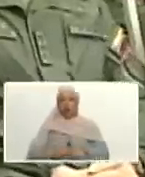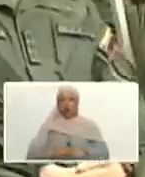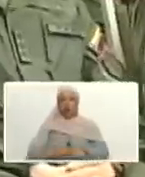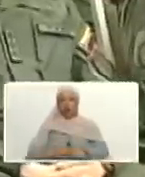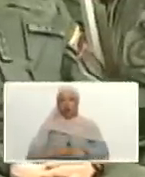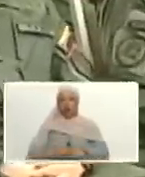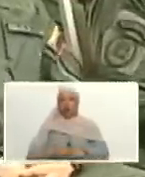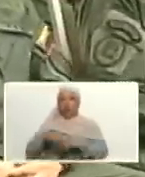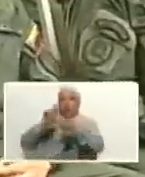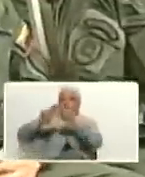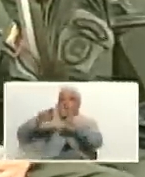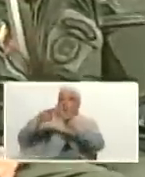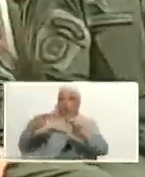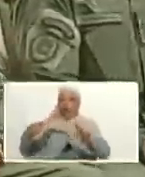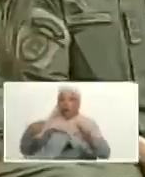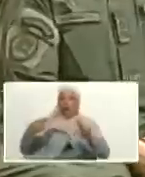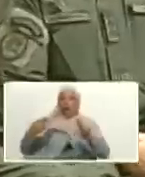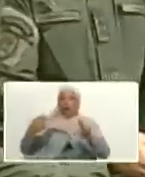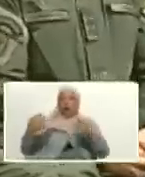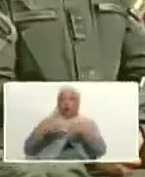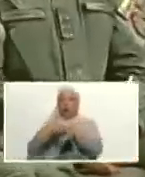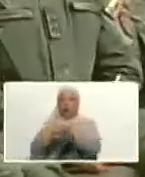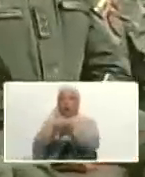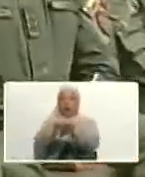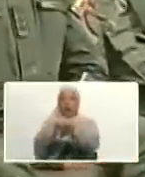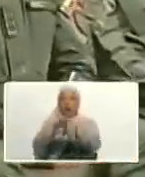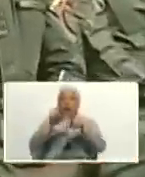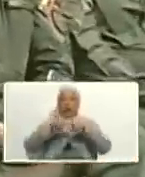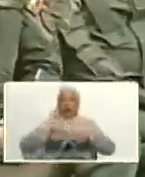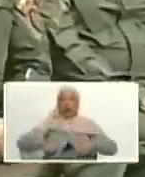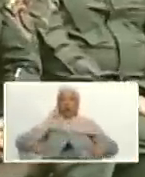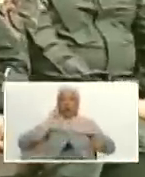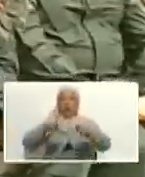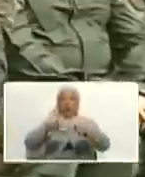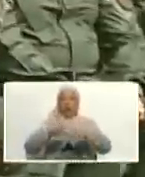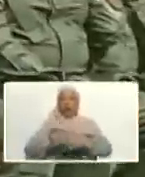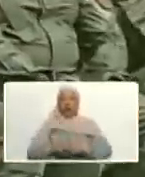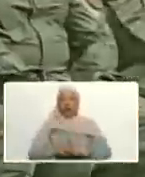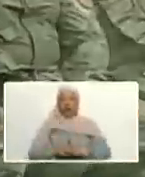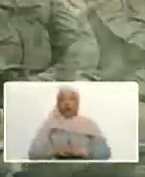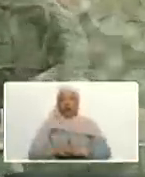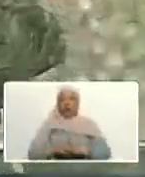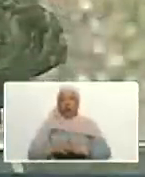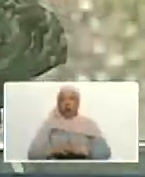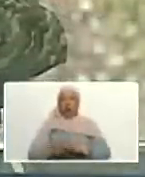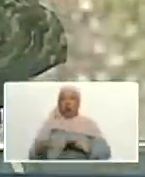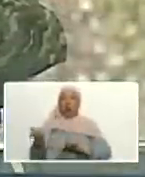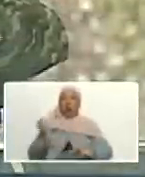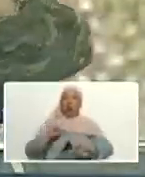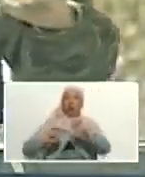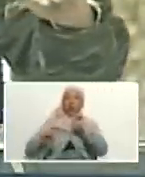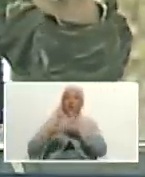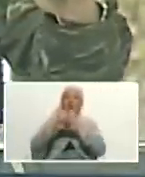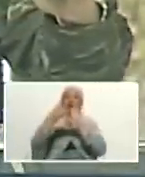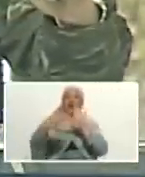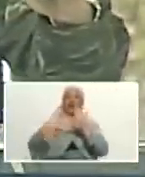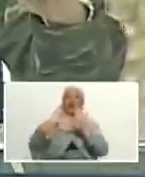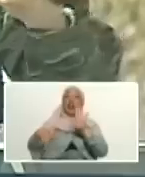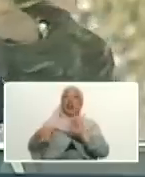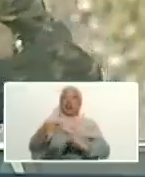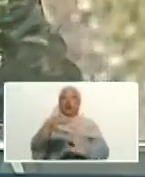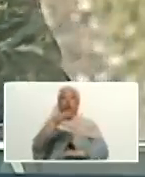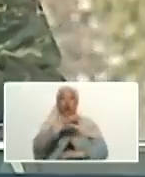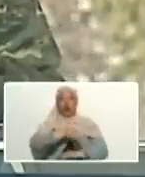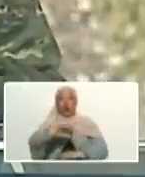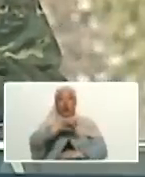la paz, la estabilidad, la integridad territorial, es la base para el disfrute de los derechos sociales del